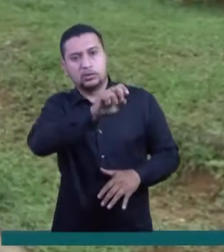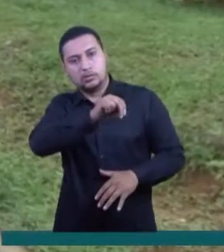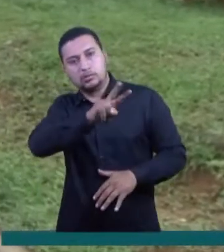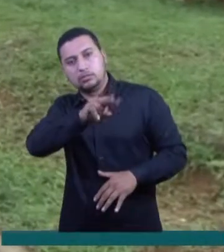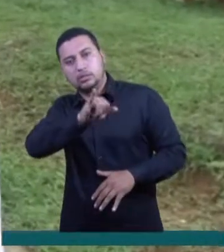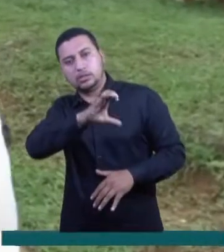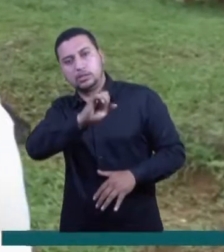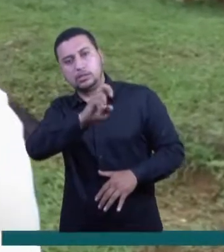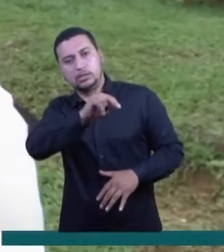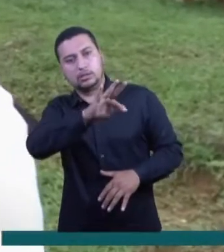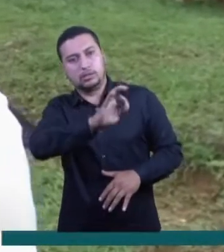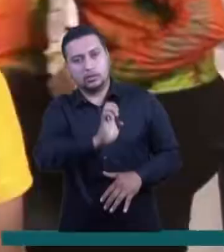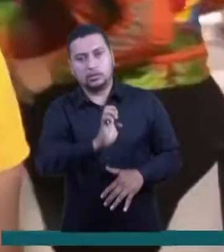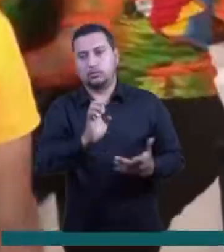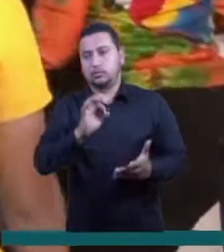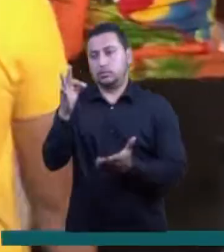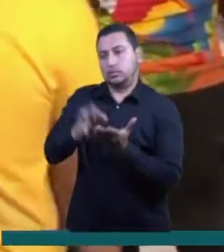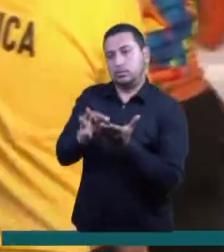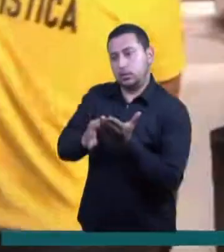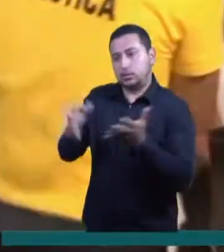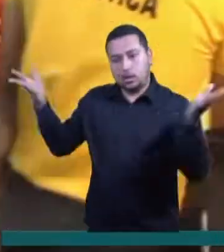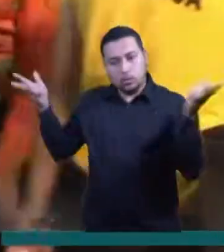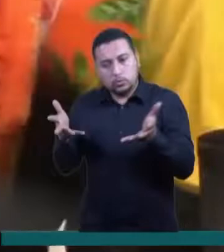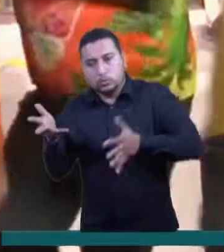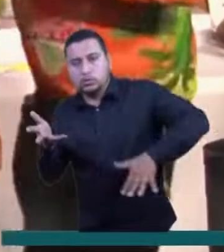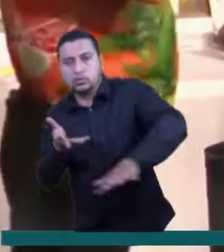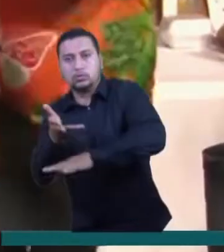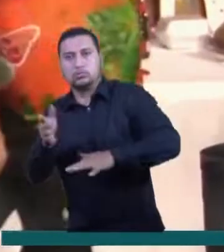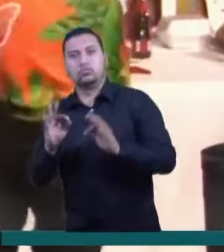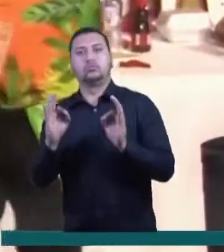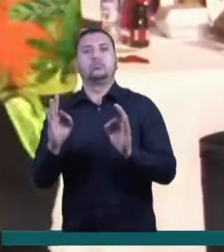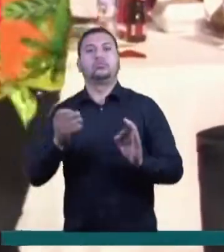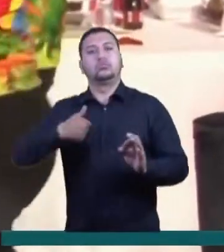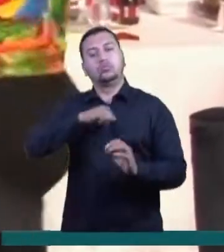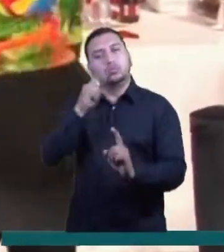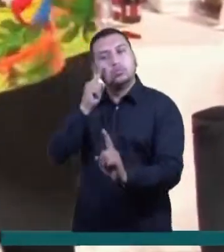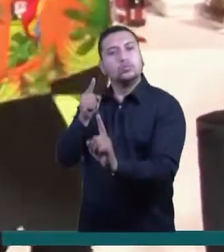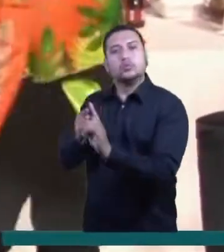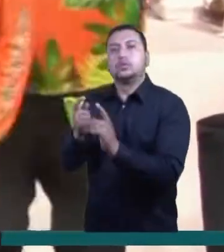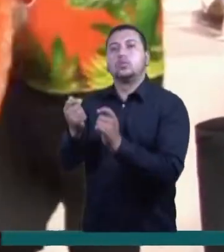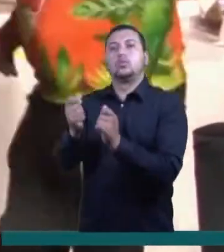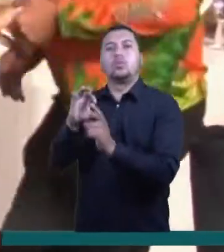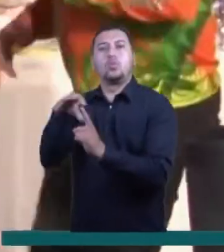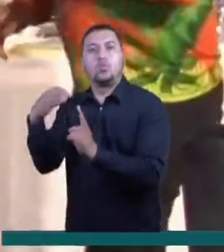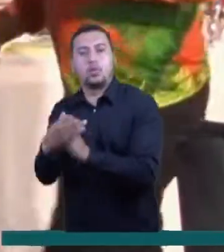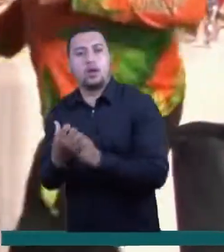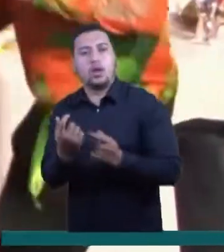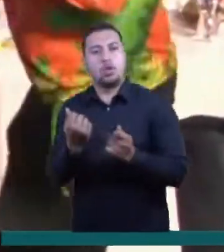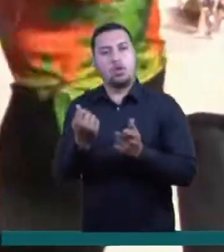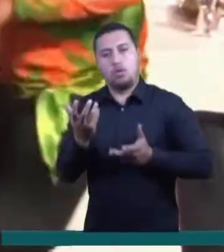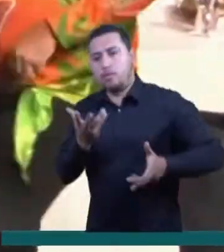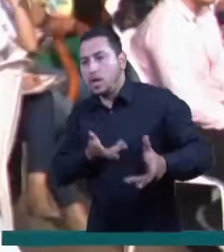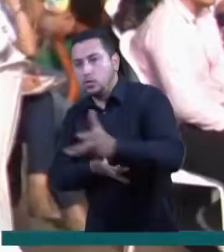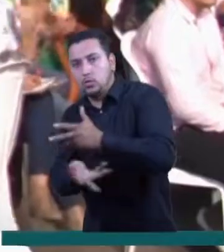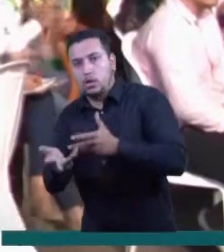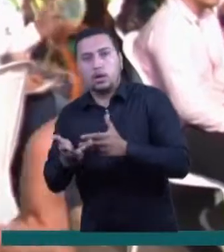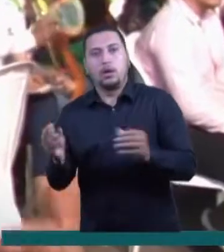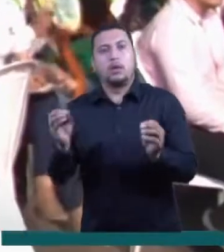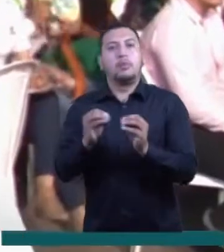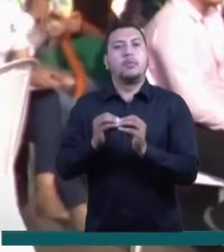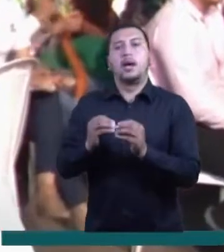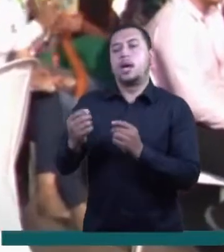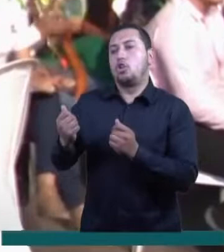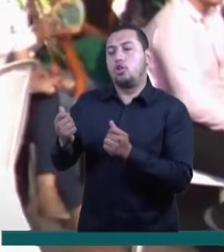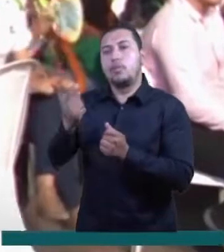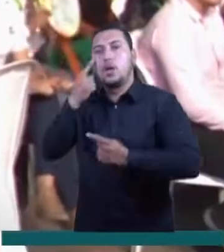es Cartagena y pues la capital también aporta mucho. Le apuntamos a la economía cultural, a la economía solidaria, pero también a la